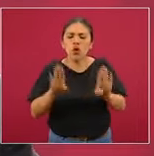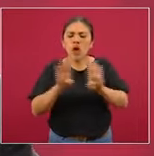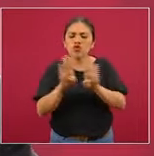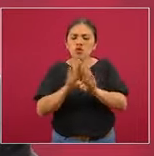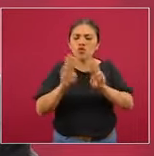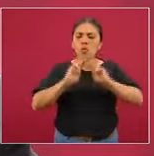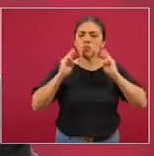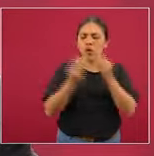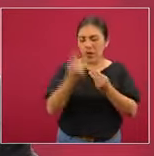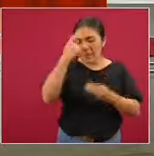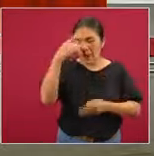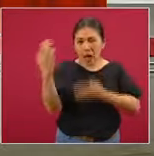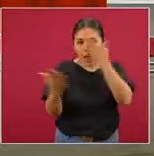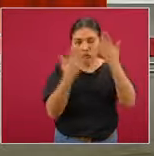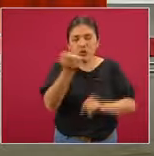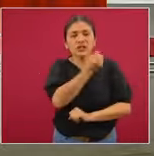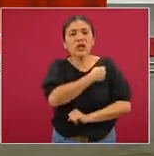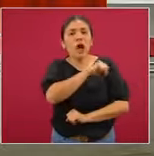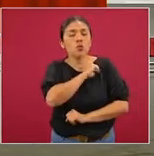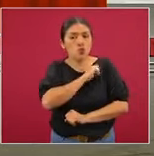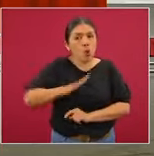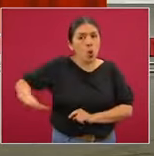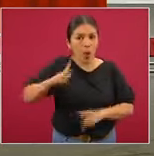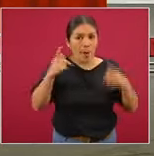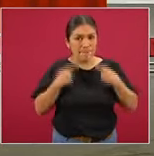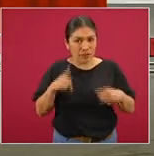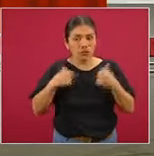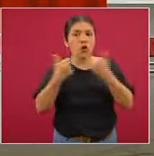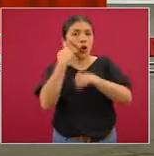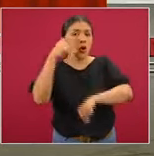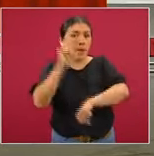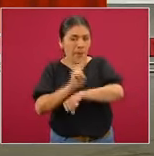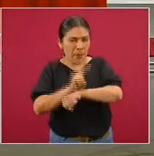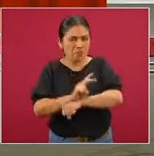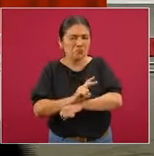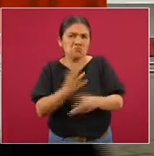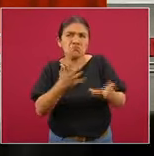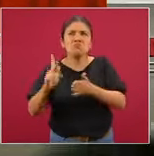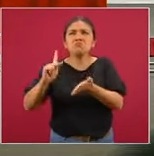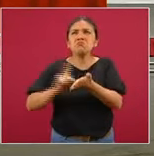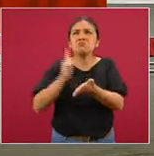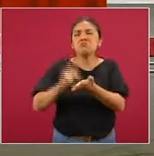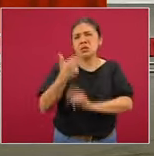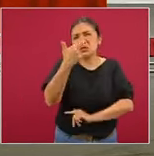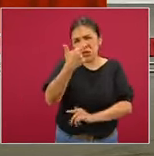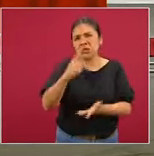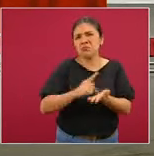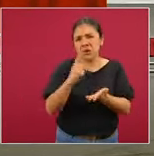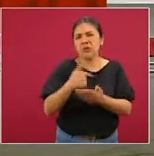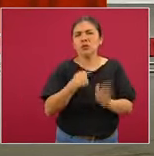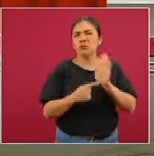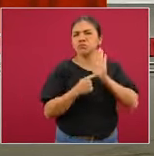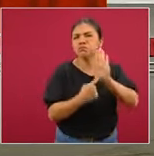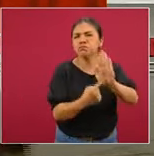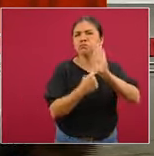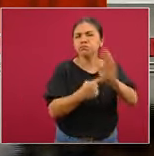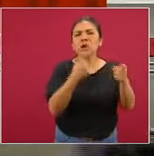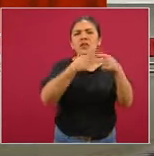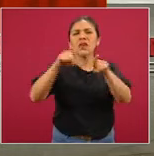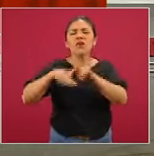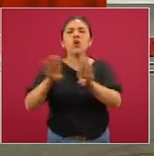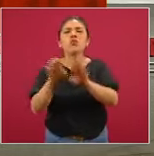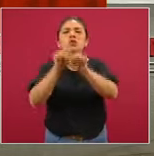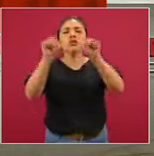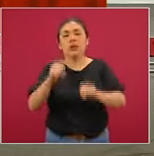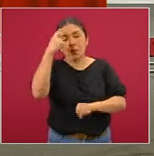la salud pública, incluido la vigilancia, y en al menos 7 ocasiones hemos presentado los distintos componentes del